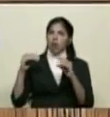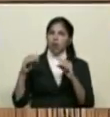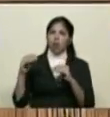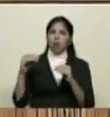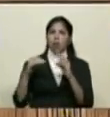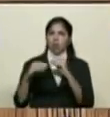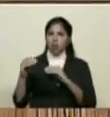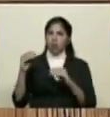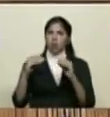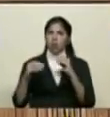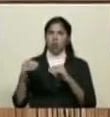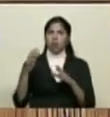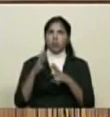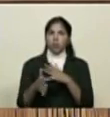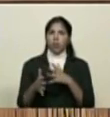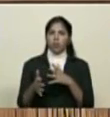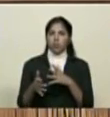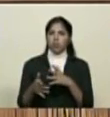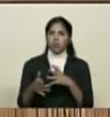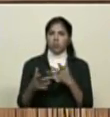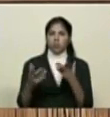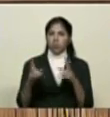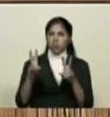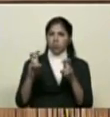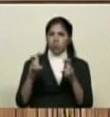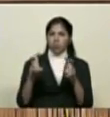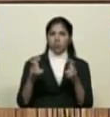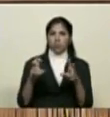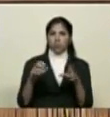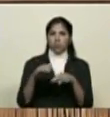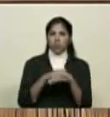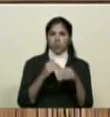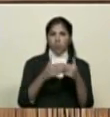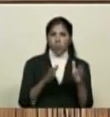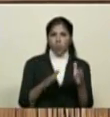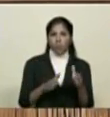allí hemos hecho cambios notables, no solamente en que